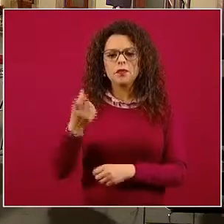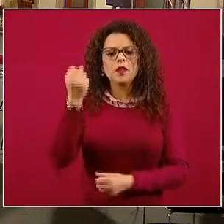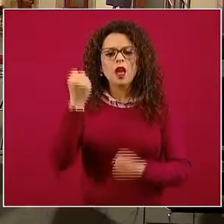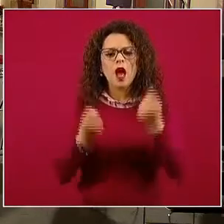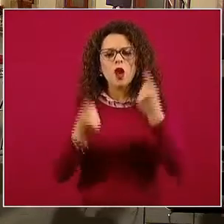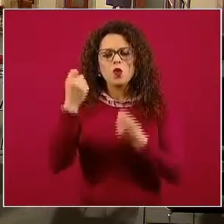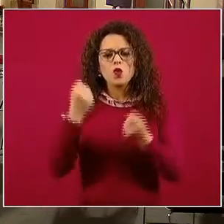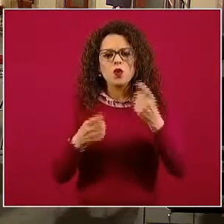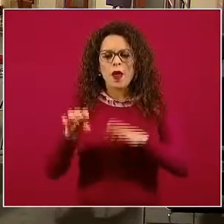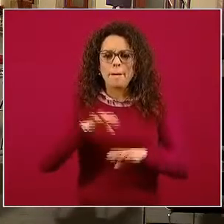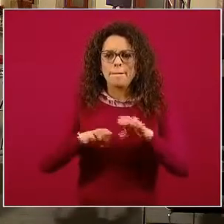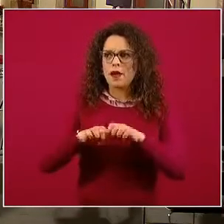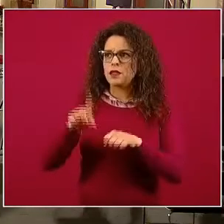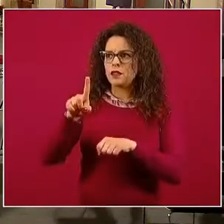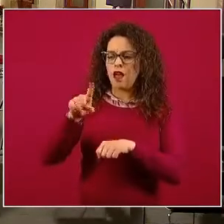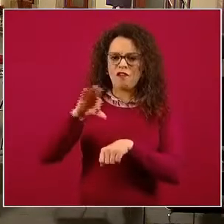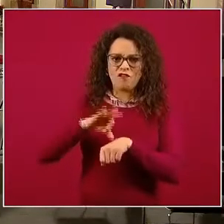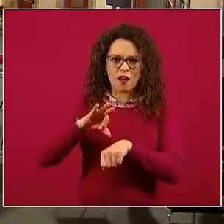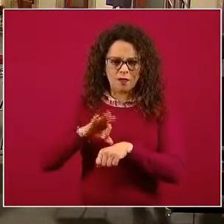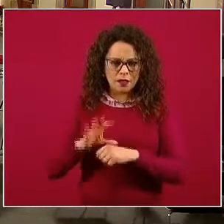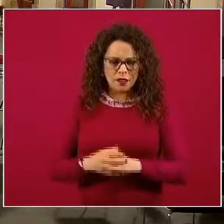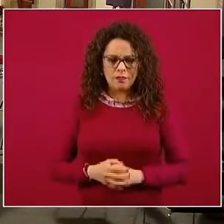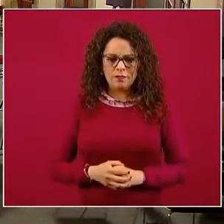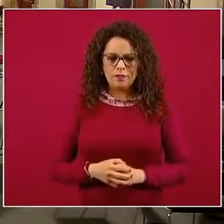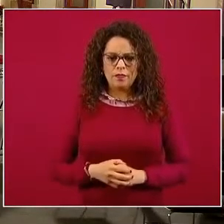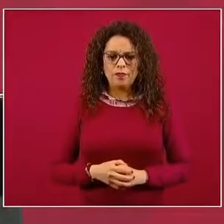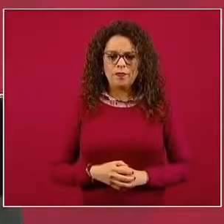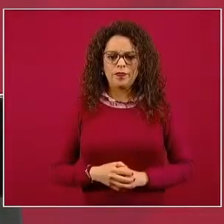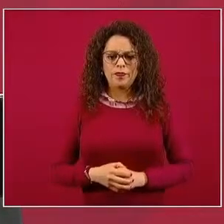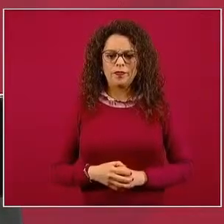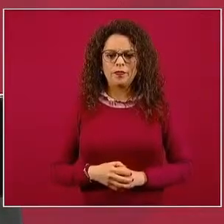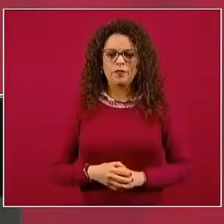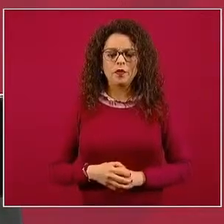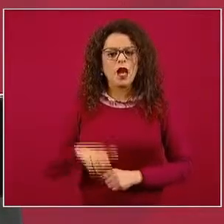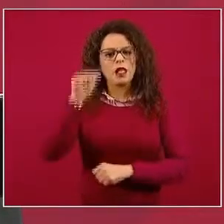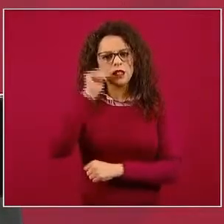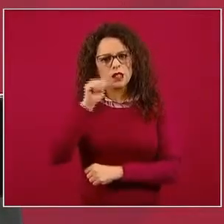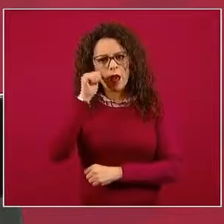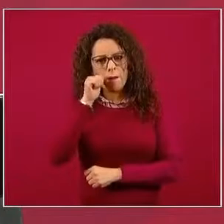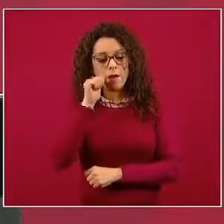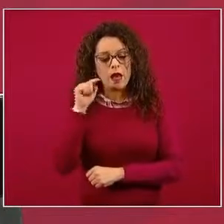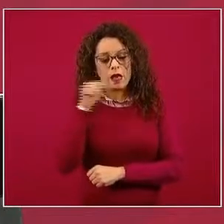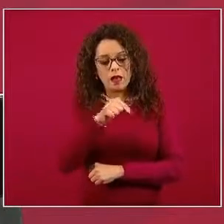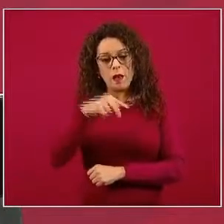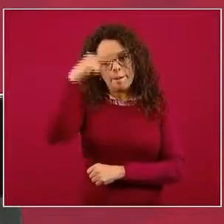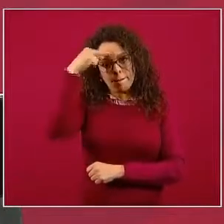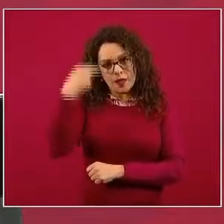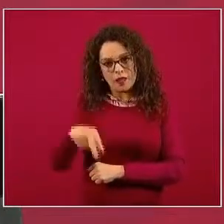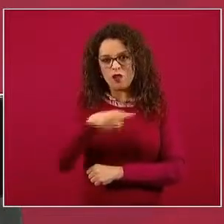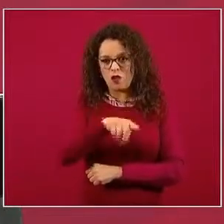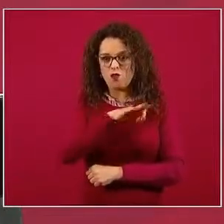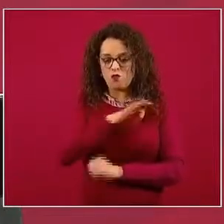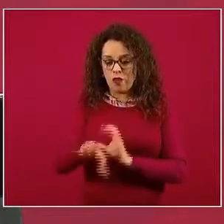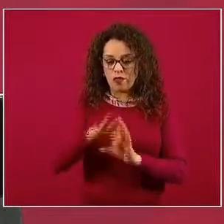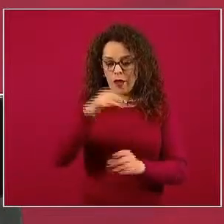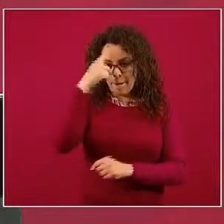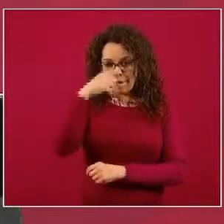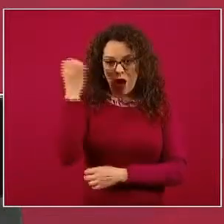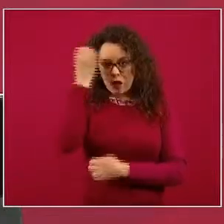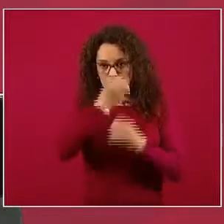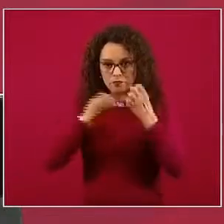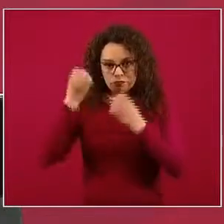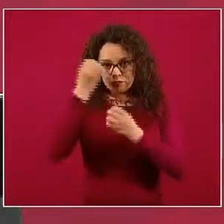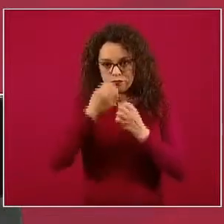compañías farmacéuticas proponen a México realizar estudios clínicos, en este caso que nos ocupa de